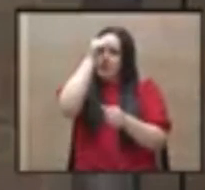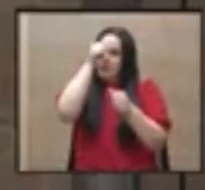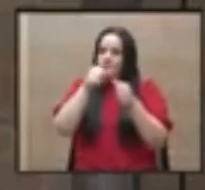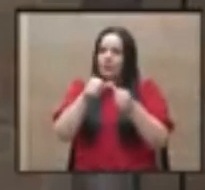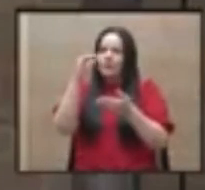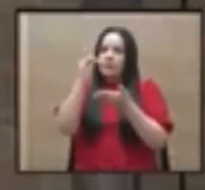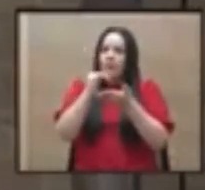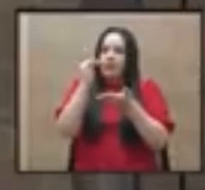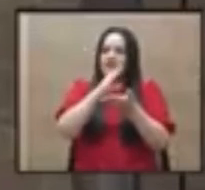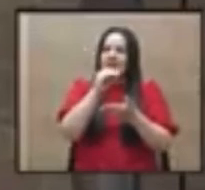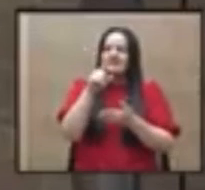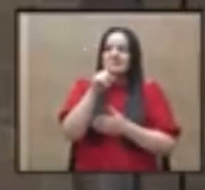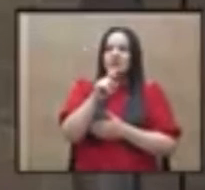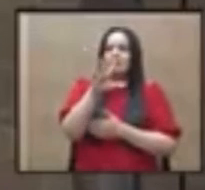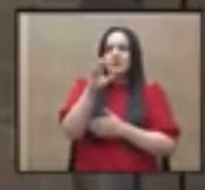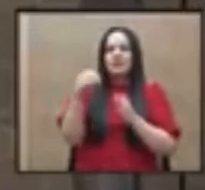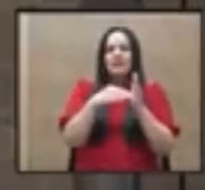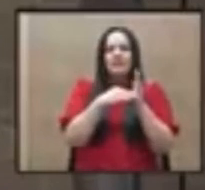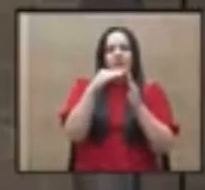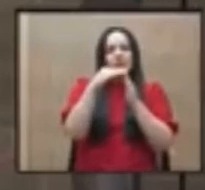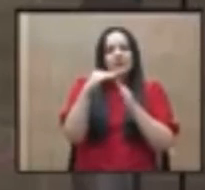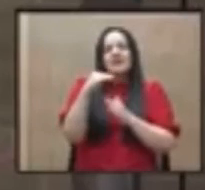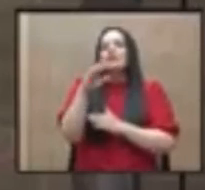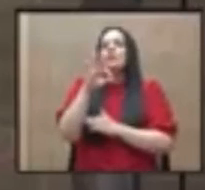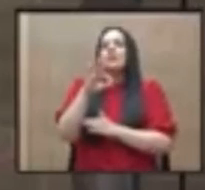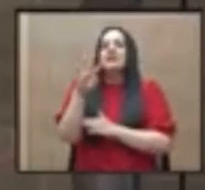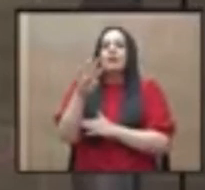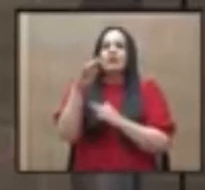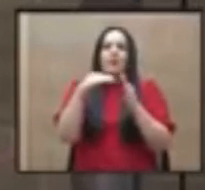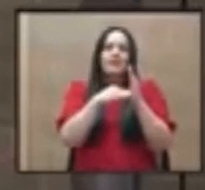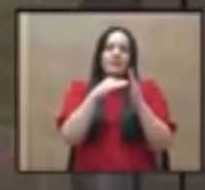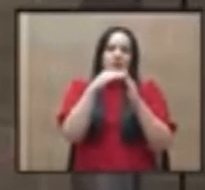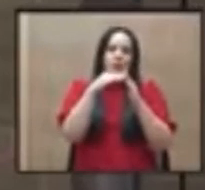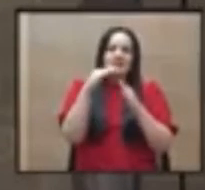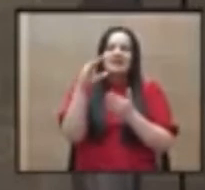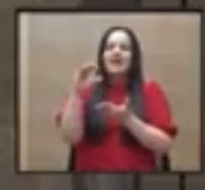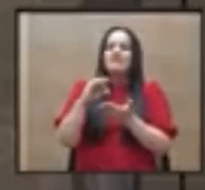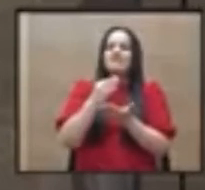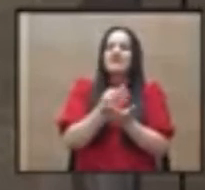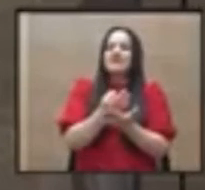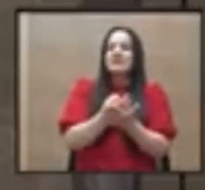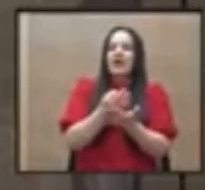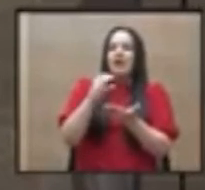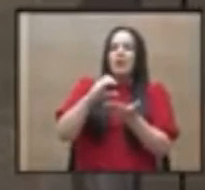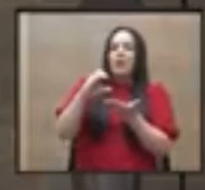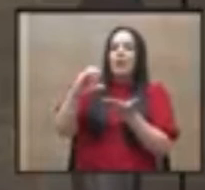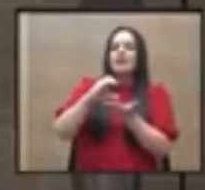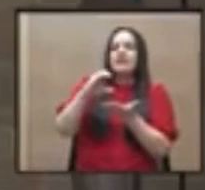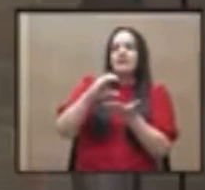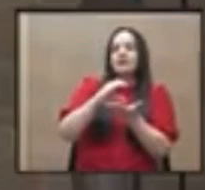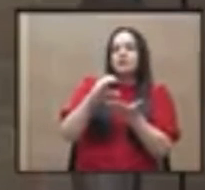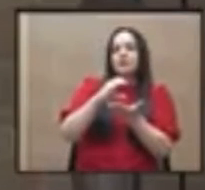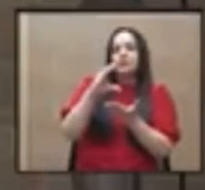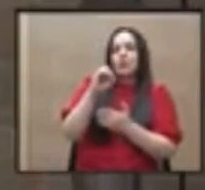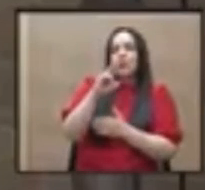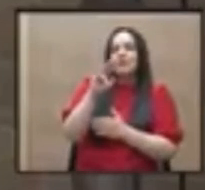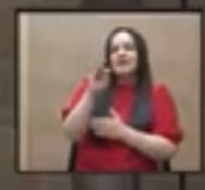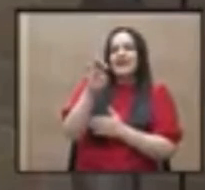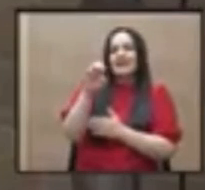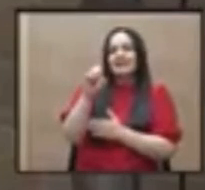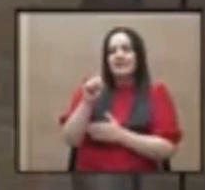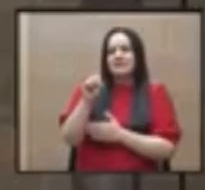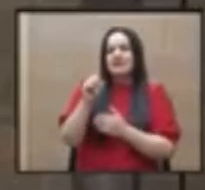millones, de los cuales 94.000 millones que se financiaban con ingresos corrientes proponíamos destinarlos